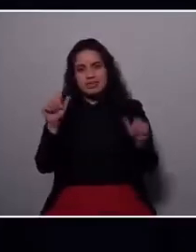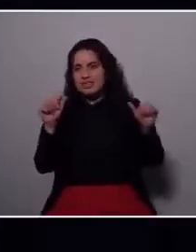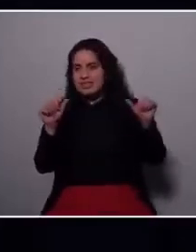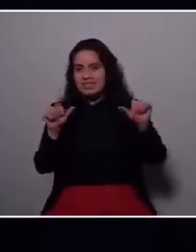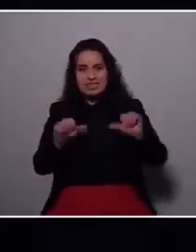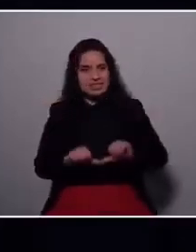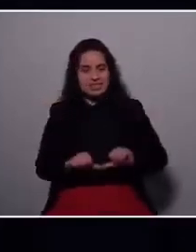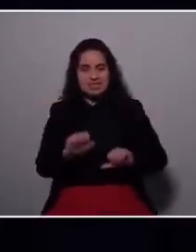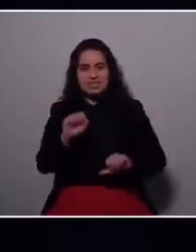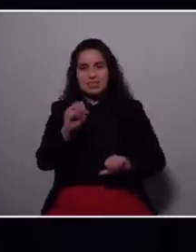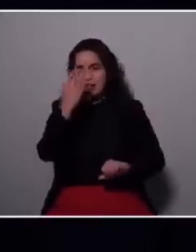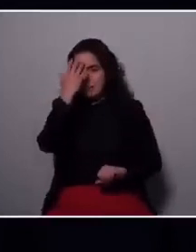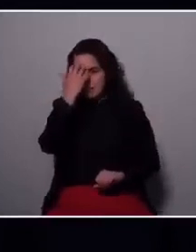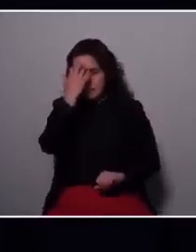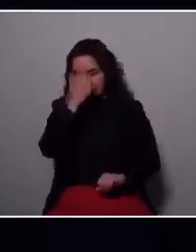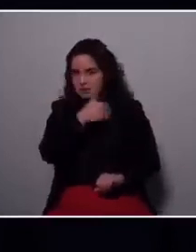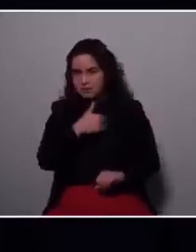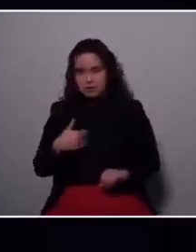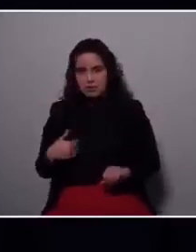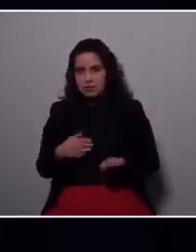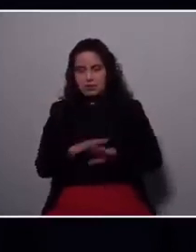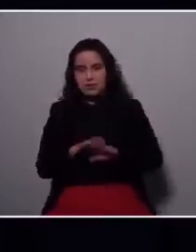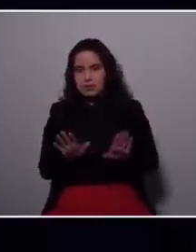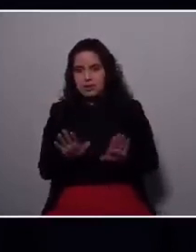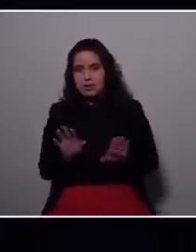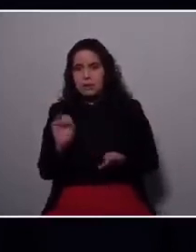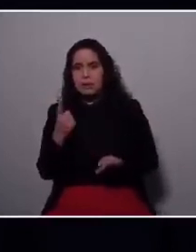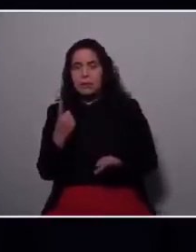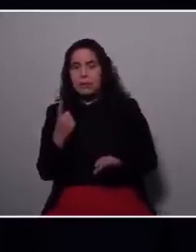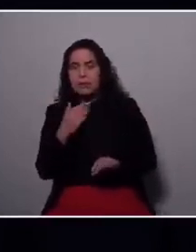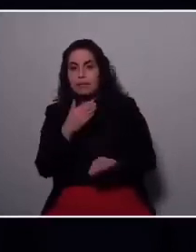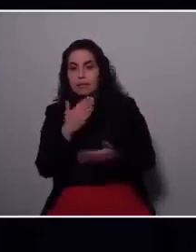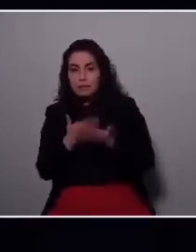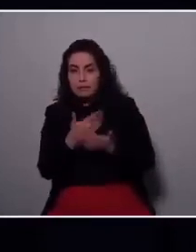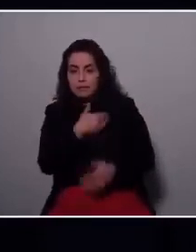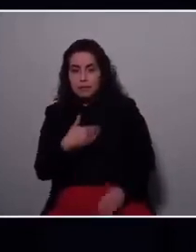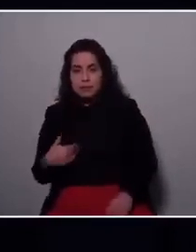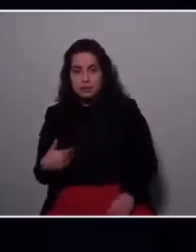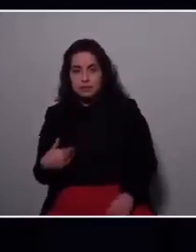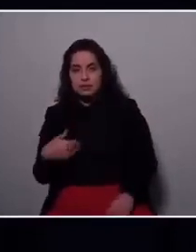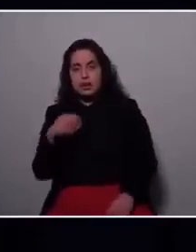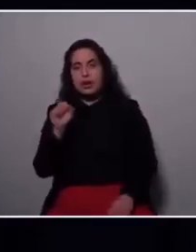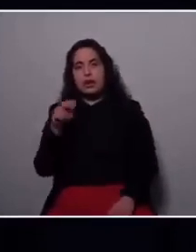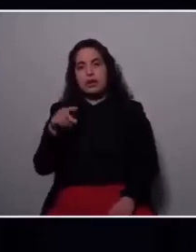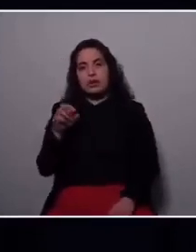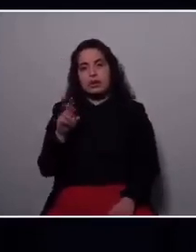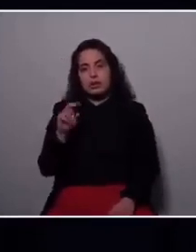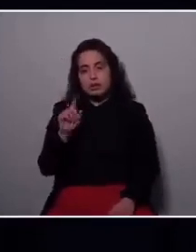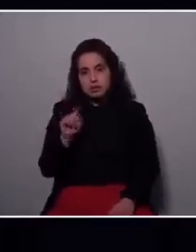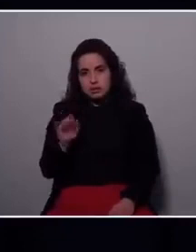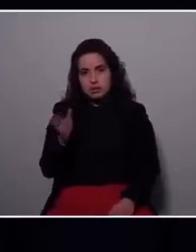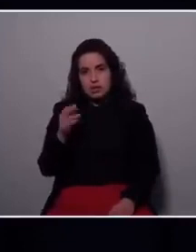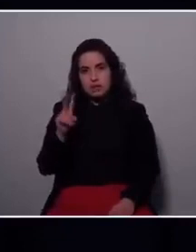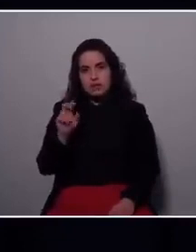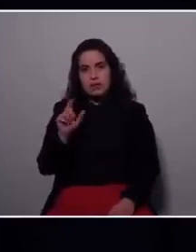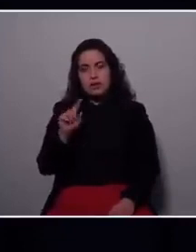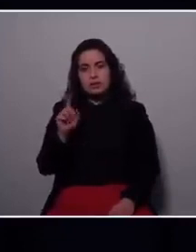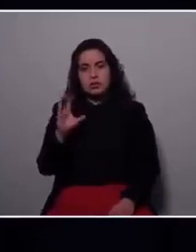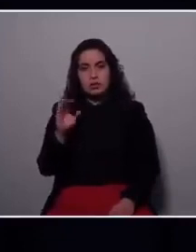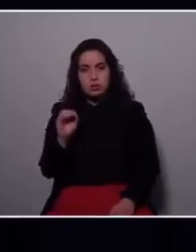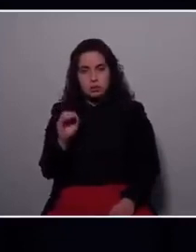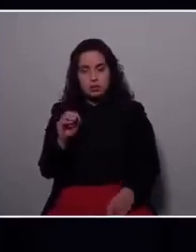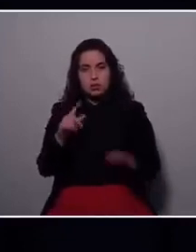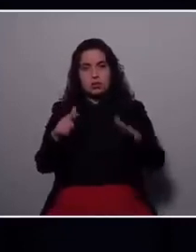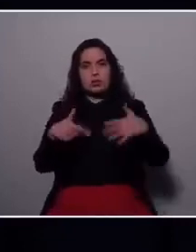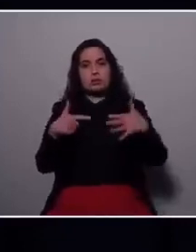de Bachelet, estaba de ministro de Hacienda Andrés Velasco, el último año el crecimiento del gasto público fue un 17%,